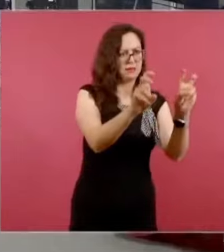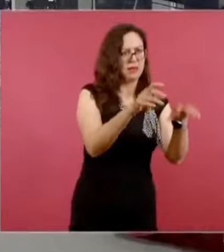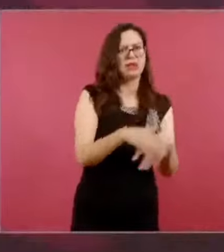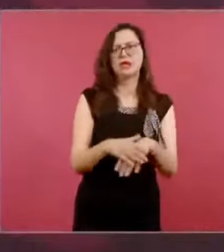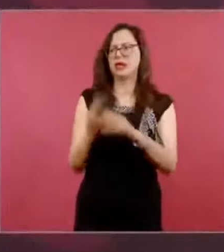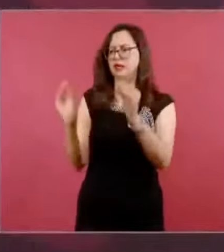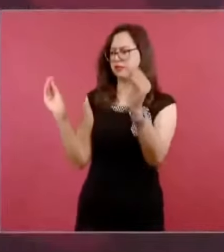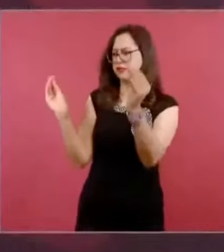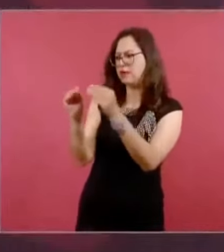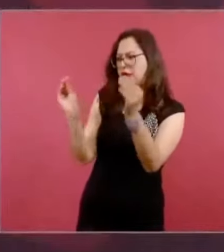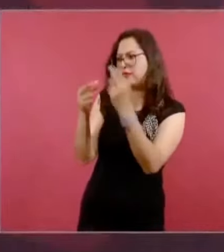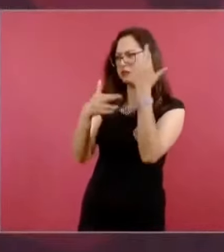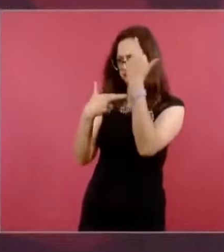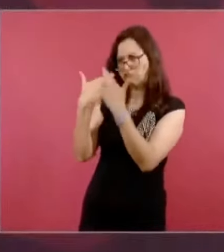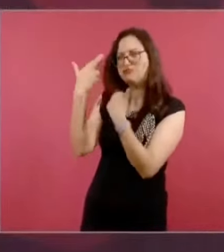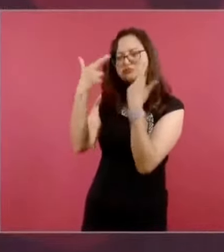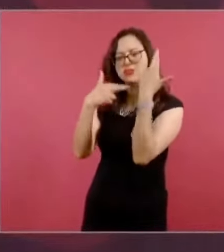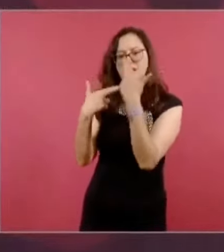Antes